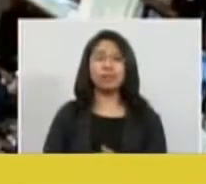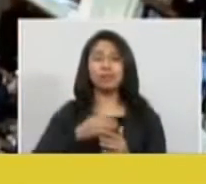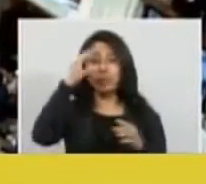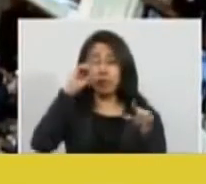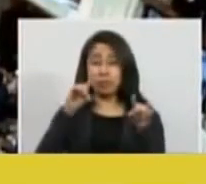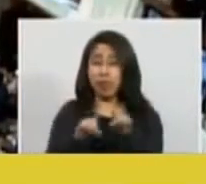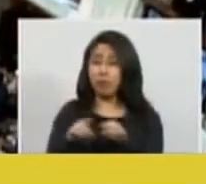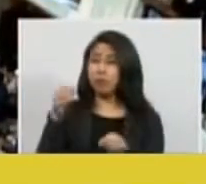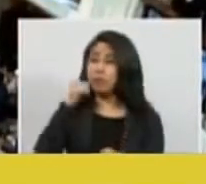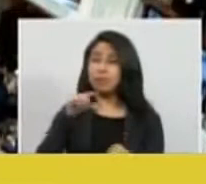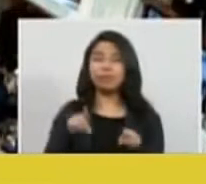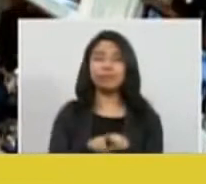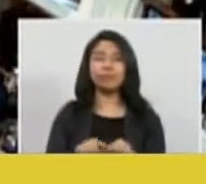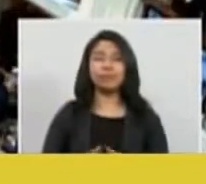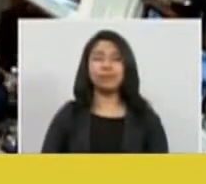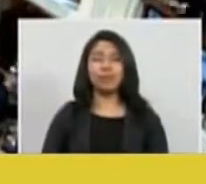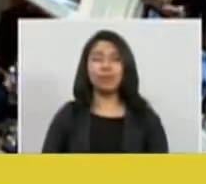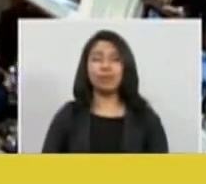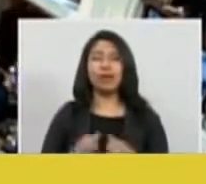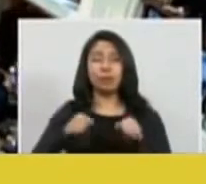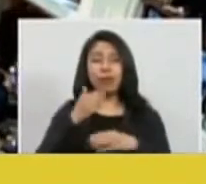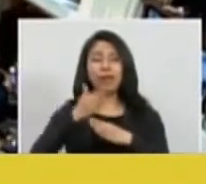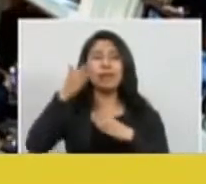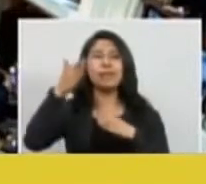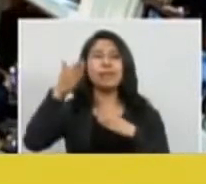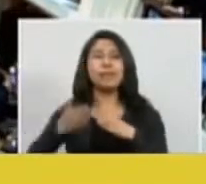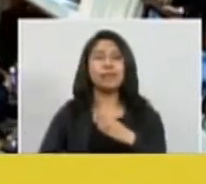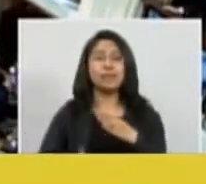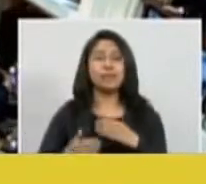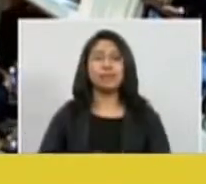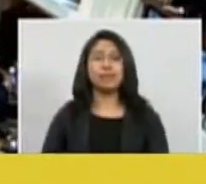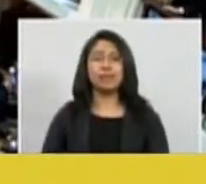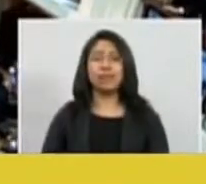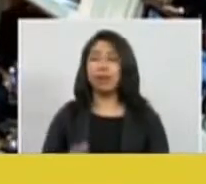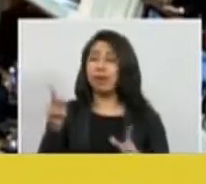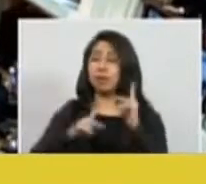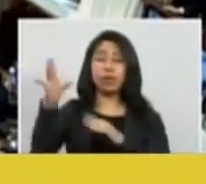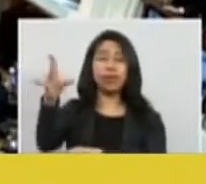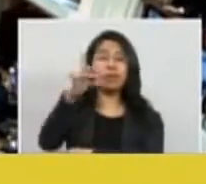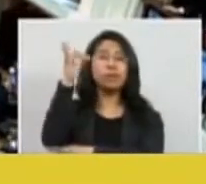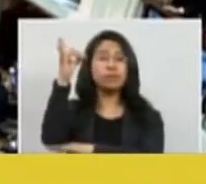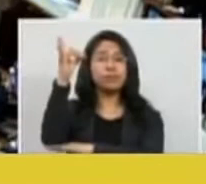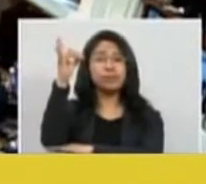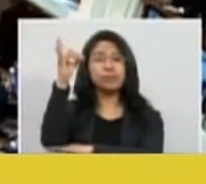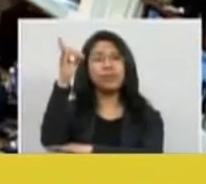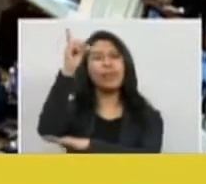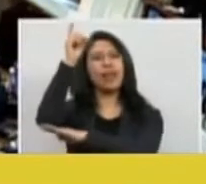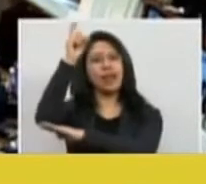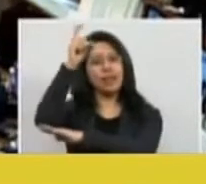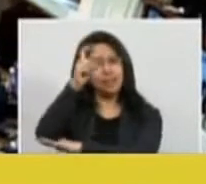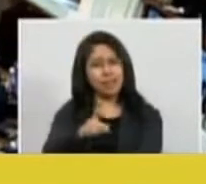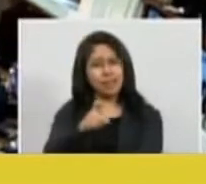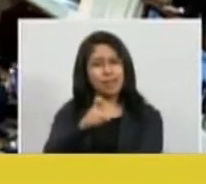y hermanas, para terminar, los bolivianos debemos